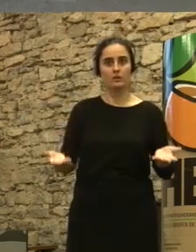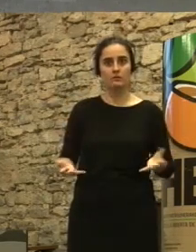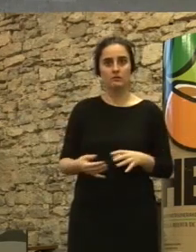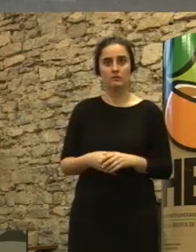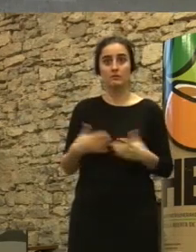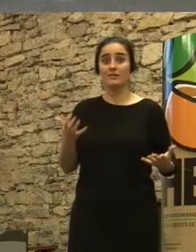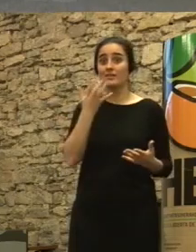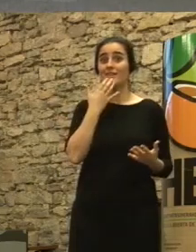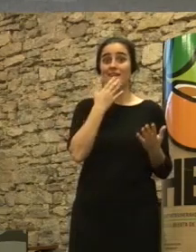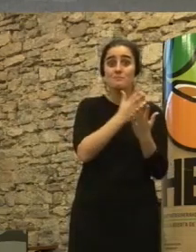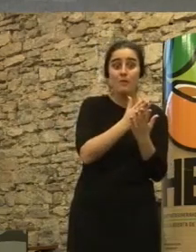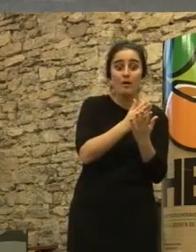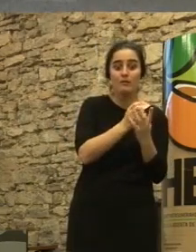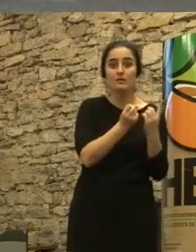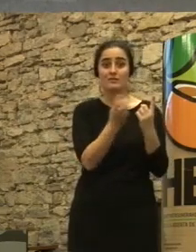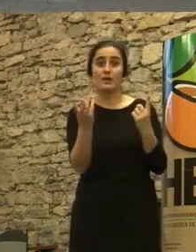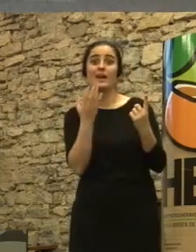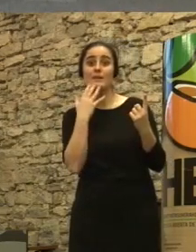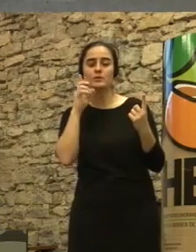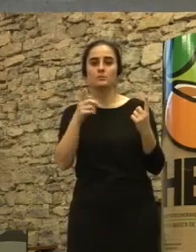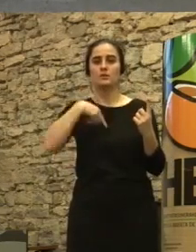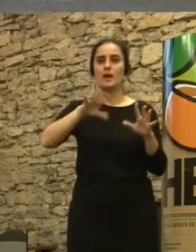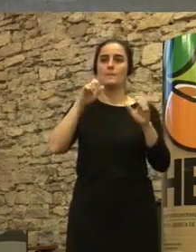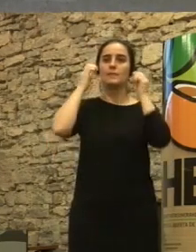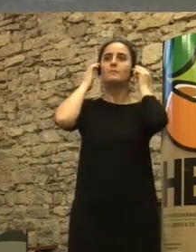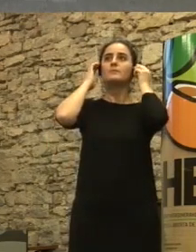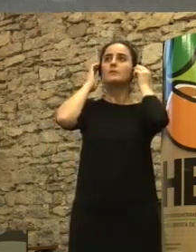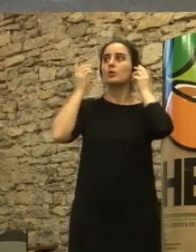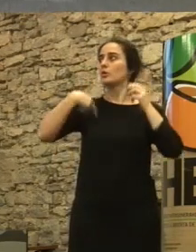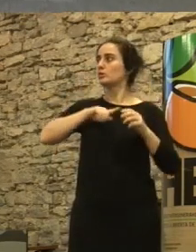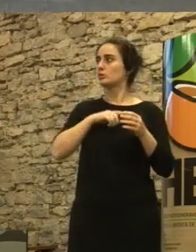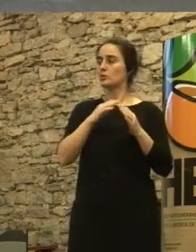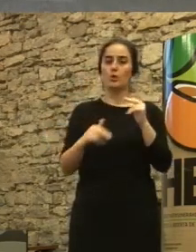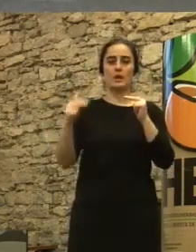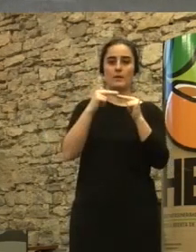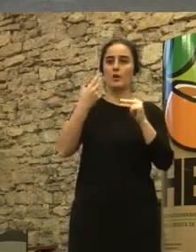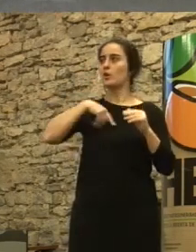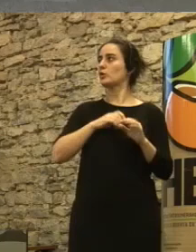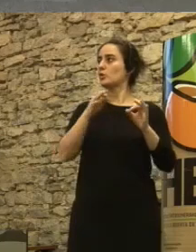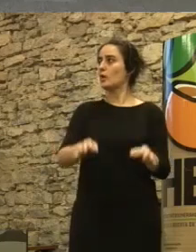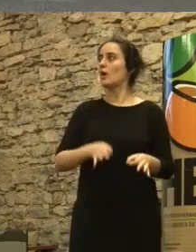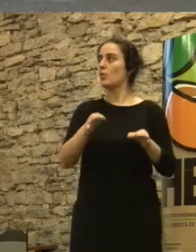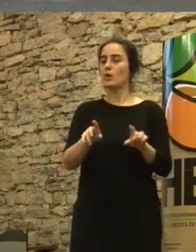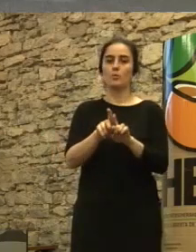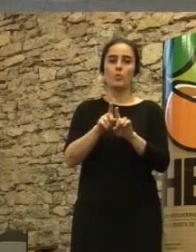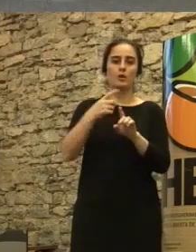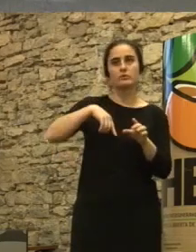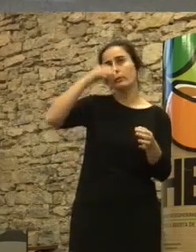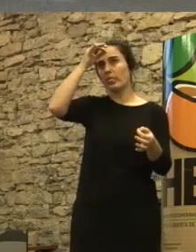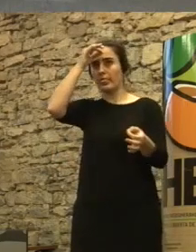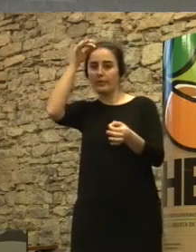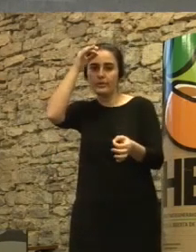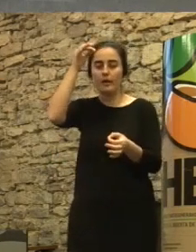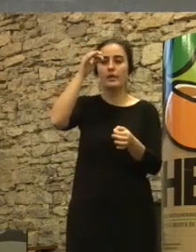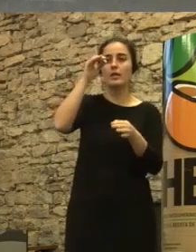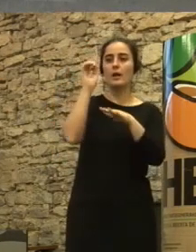Entonces, con este ejemplo y con otros, aprendimos, primero, que el nivel que tenemos los periodistas de conversación no es el normal. Nosotros los periodistas estamos todo el día con los matices del